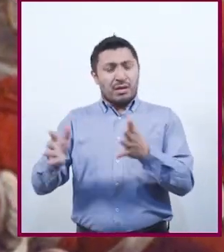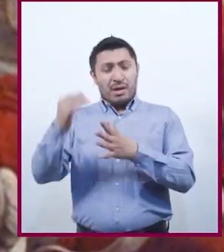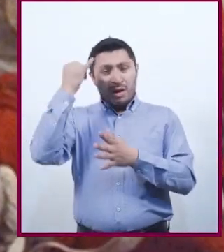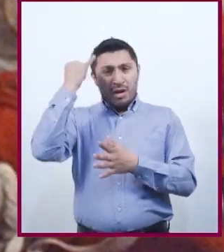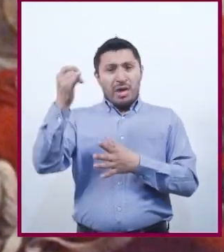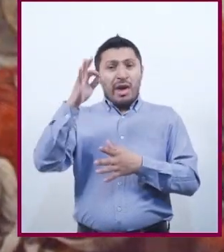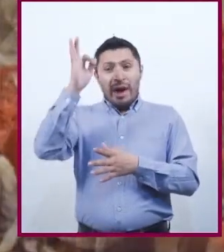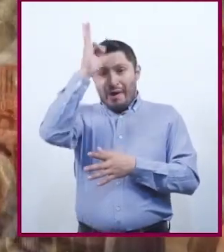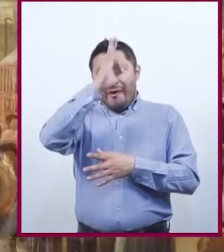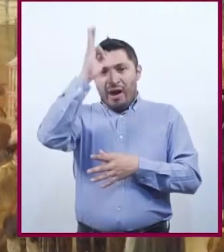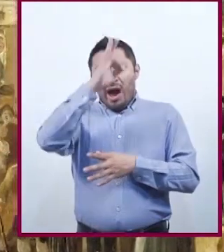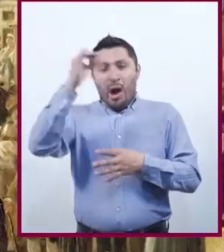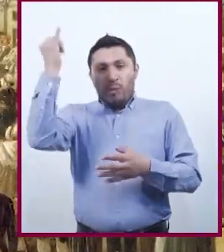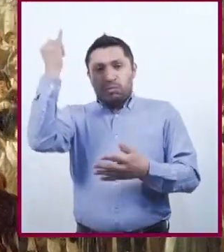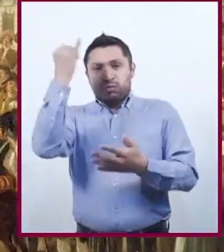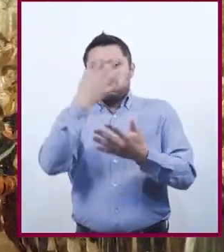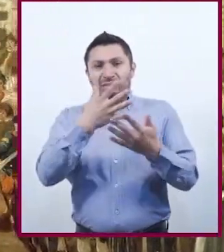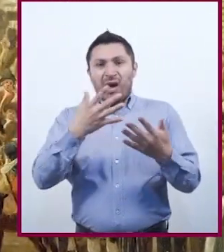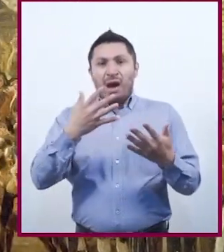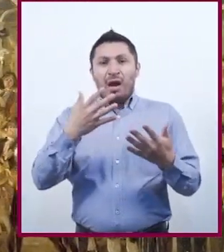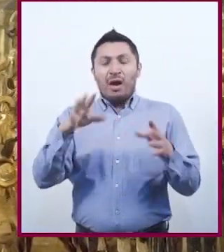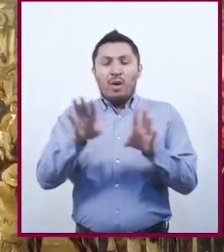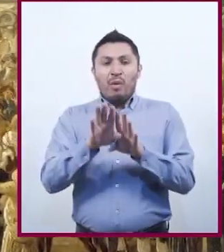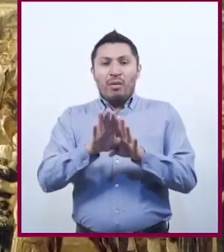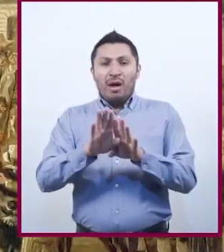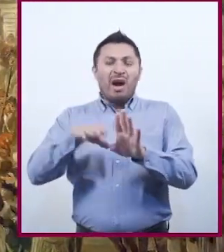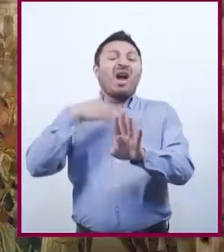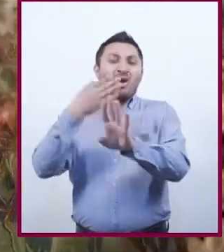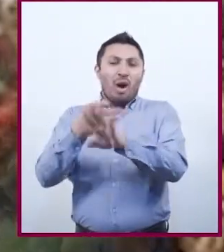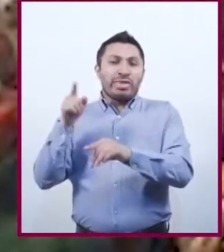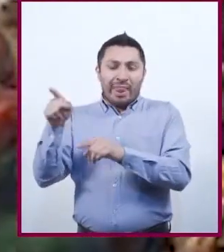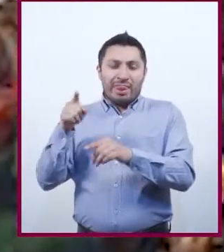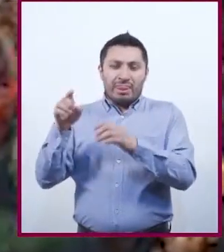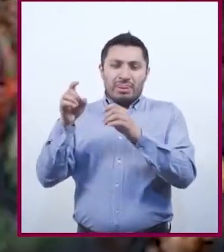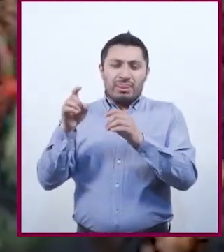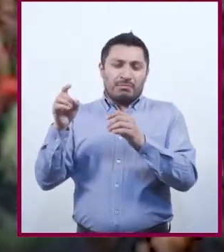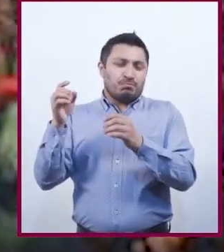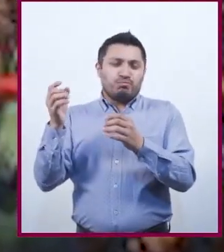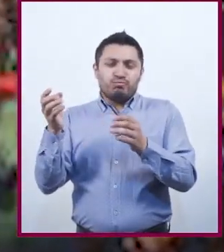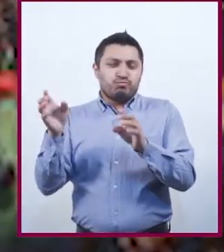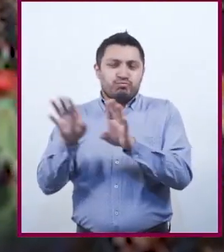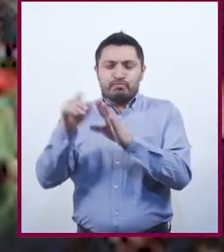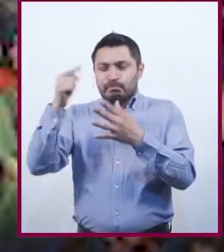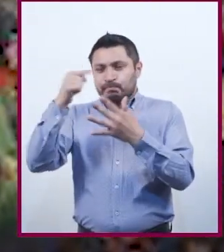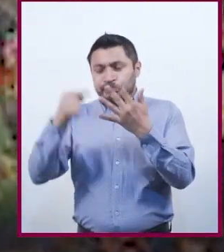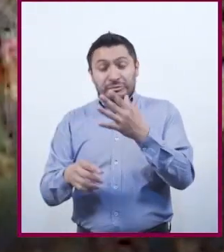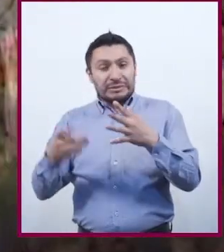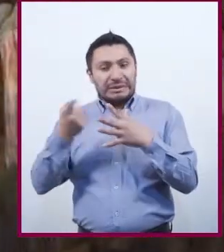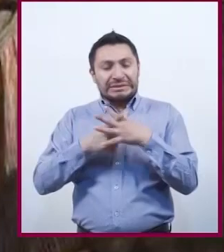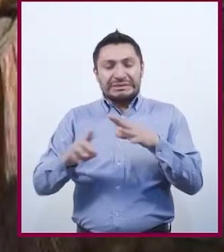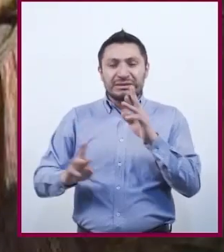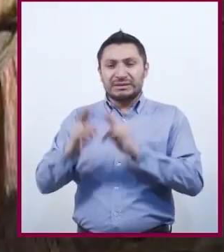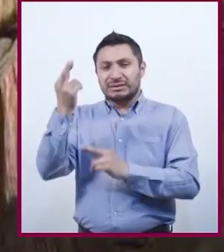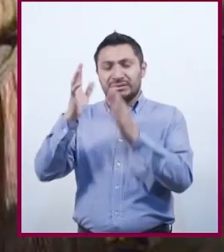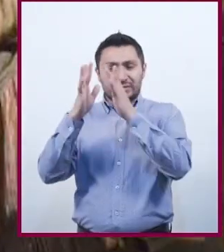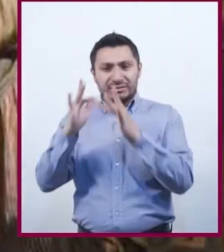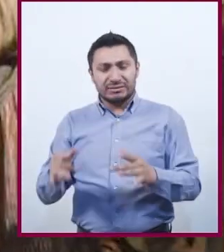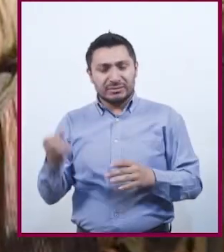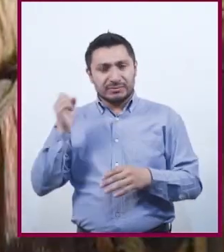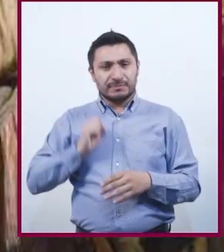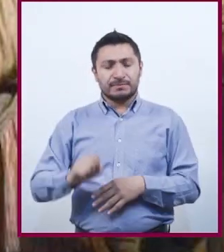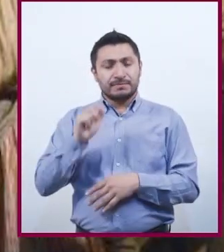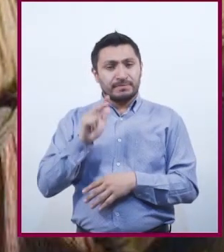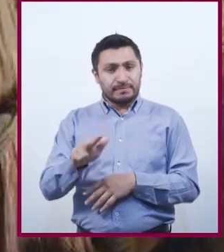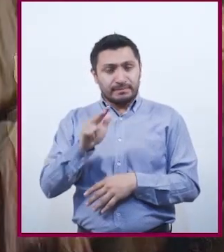por las ideas de los filósofos de la Ilustración, se rebelaron contra estos determinismos y armaron la Revolución Francesa en el siglo